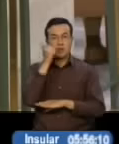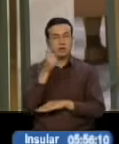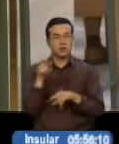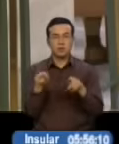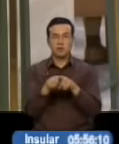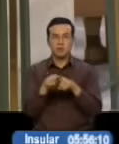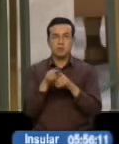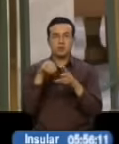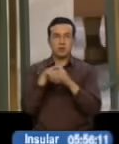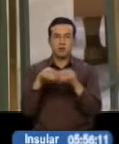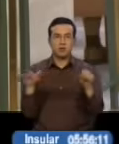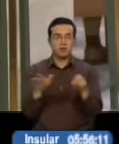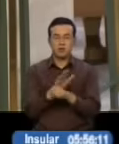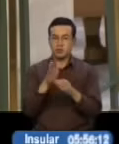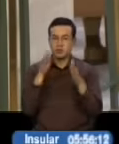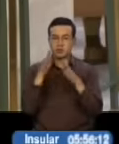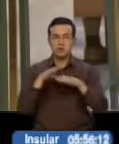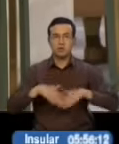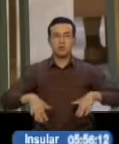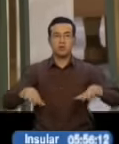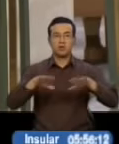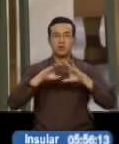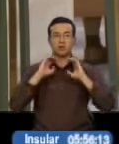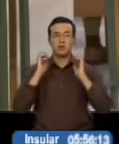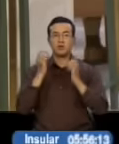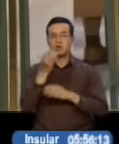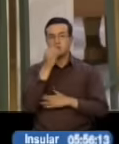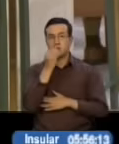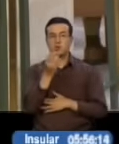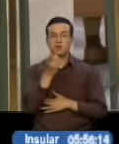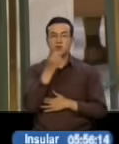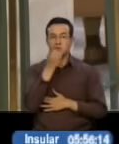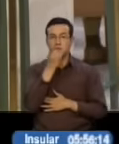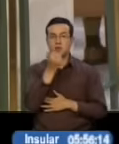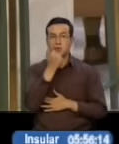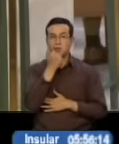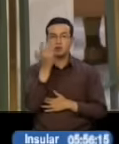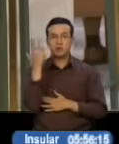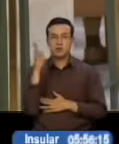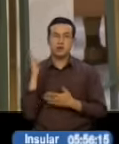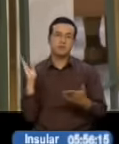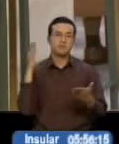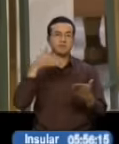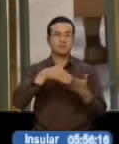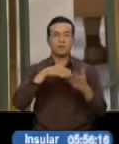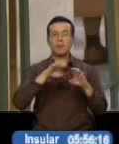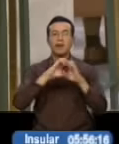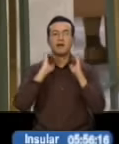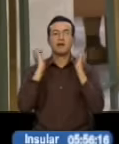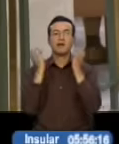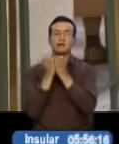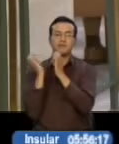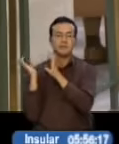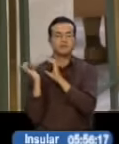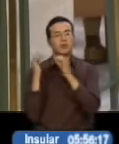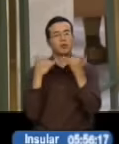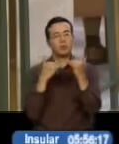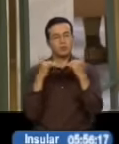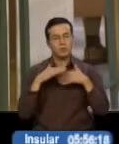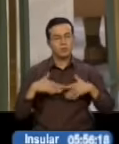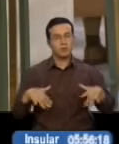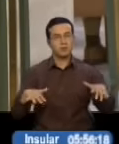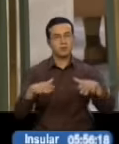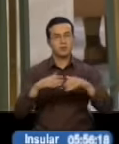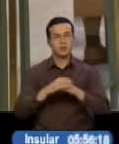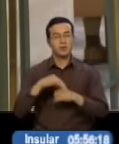manera, concentración absoluta aquí en esta localidad, desayuno, almuerzo y después el traslado para lo que signifique ya el escenario deportivo del